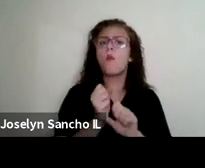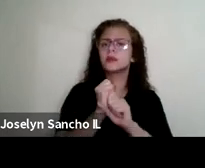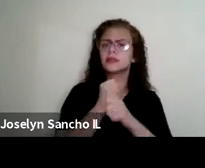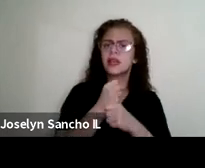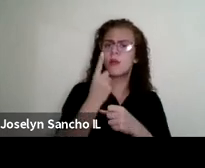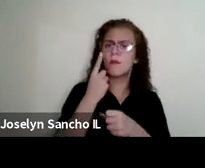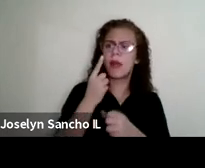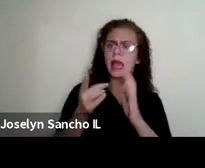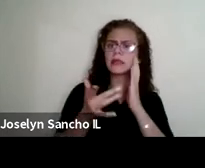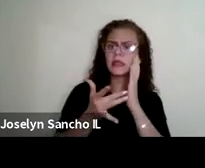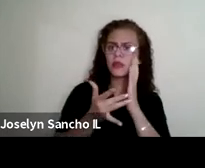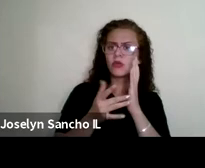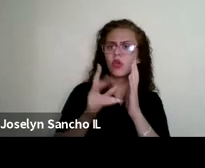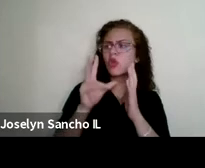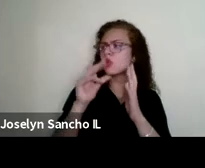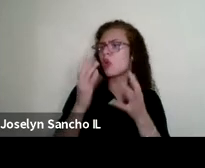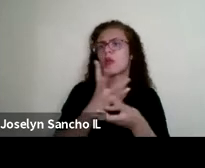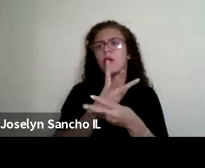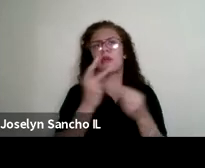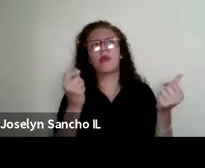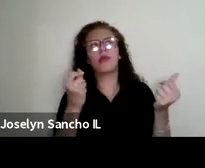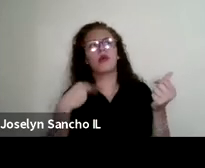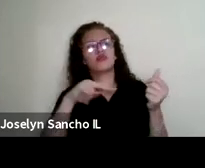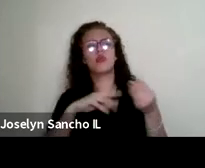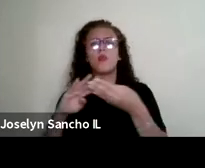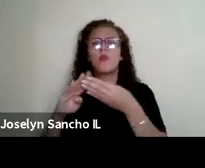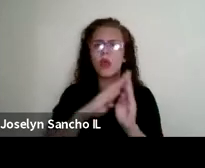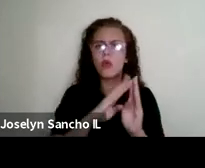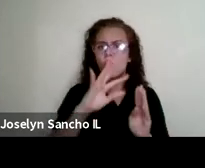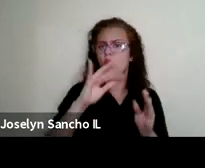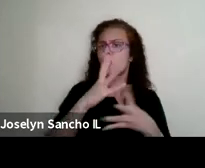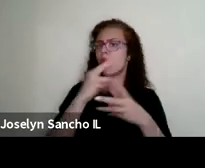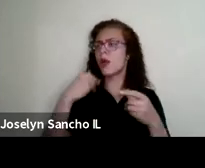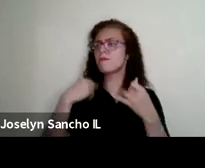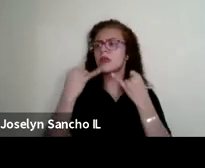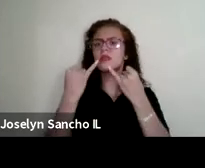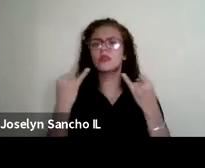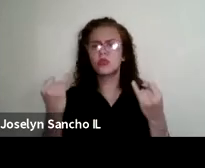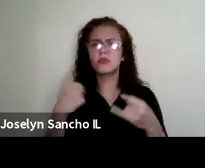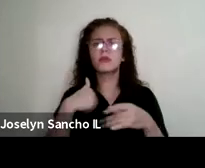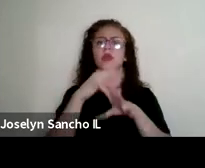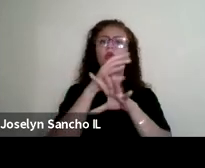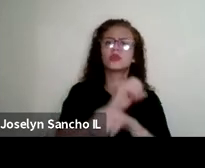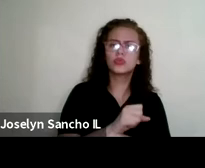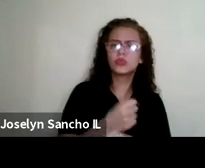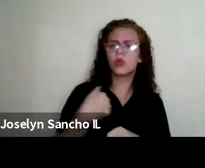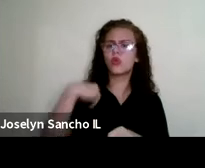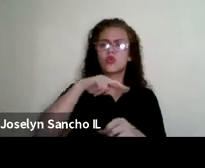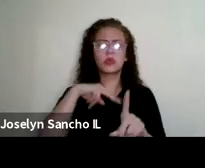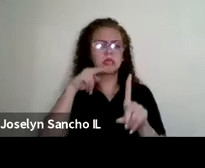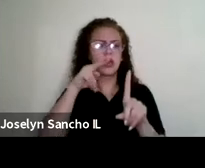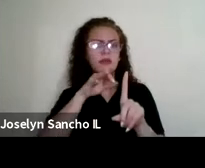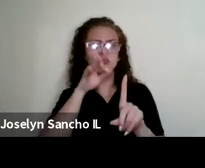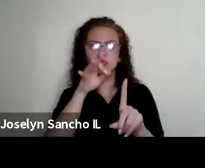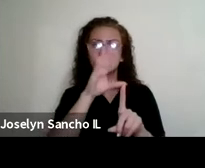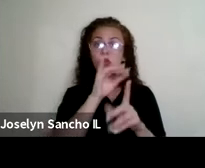para que la tecnología no nos desaparezca como pueblo, no desaparezca nuestro idioma, nuestras costumbres, nuestra cosmovisión? Y